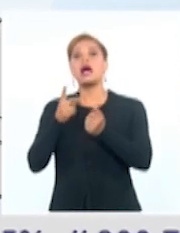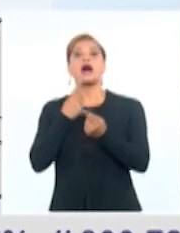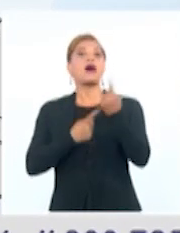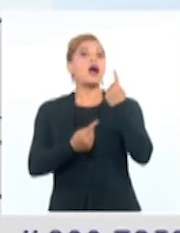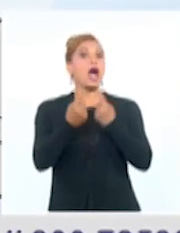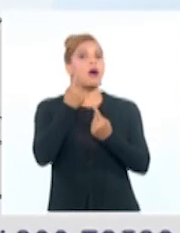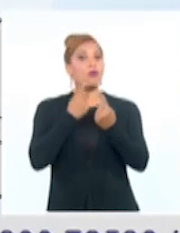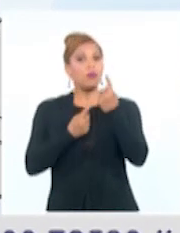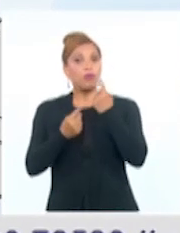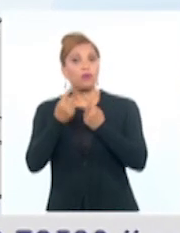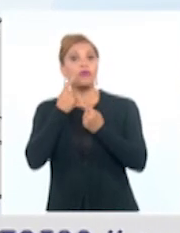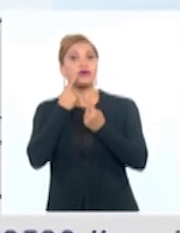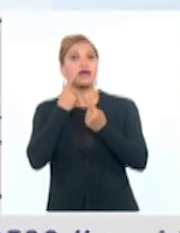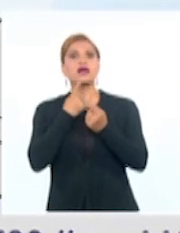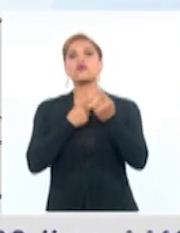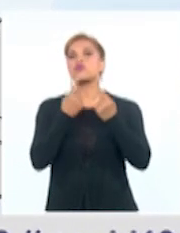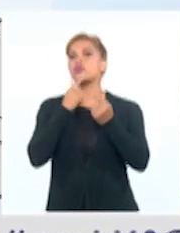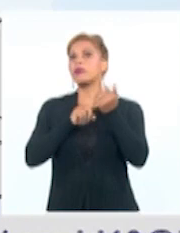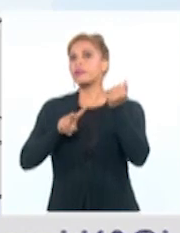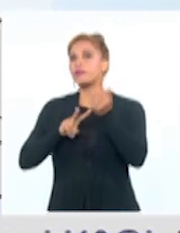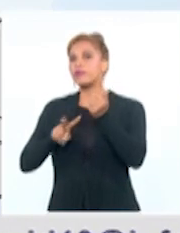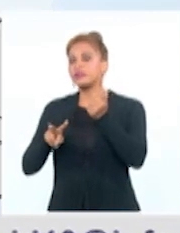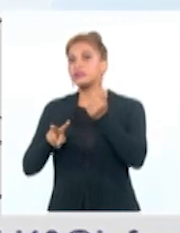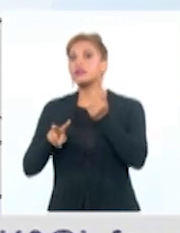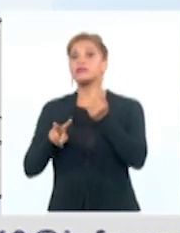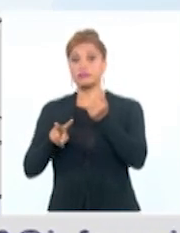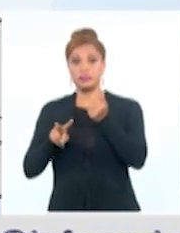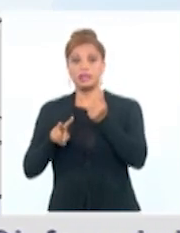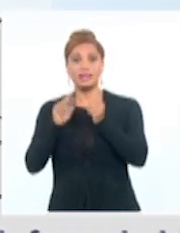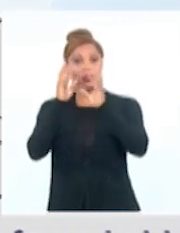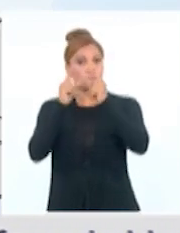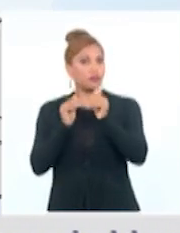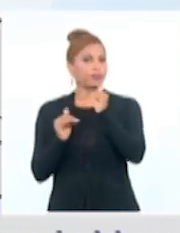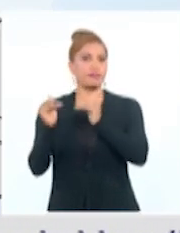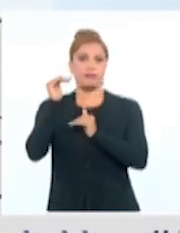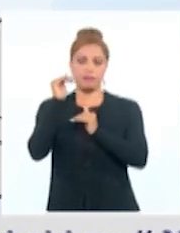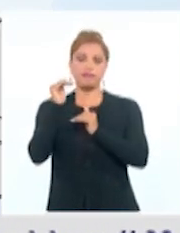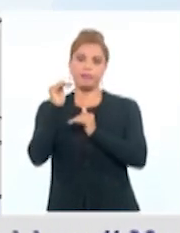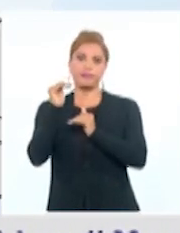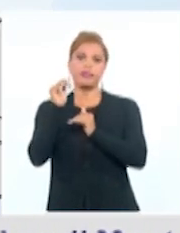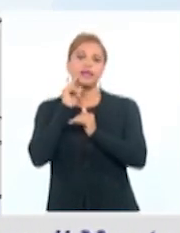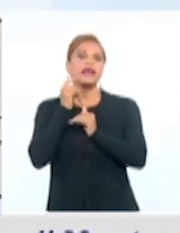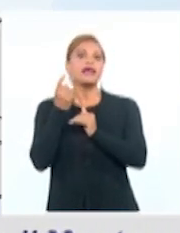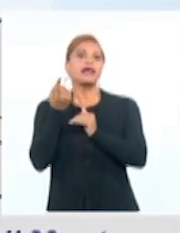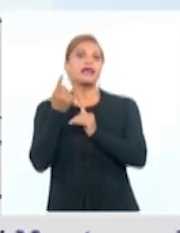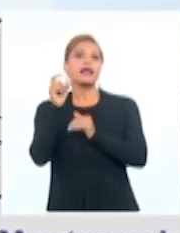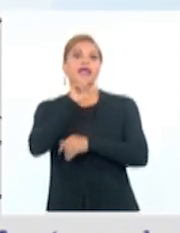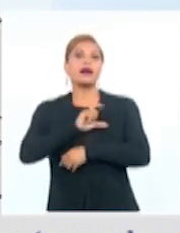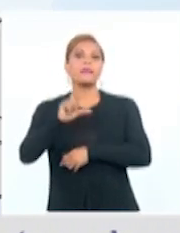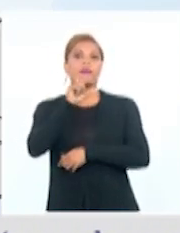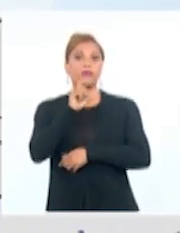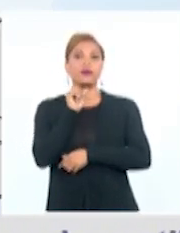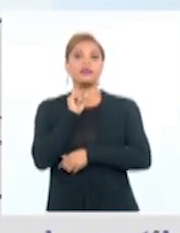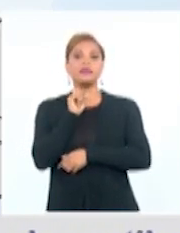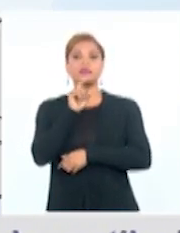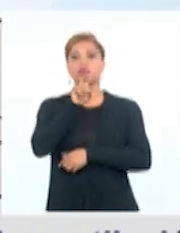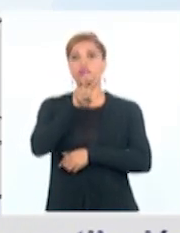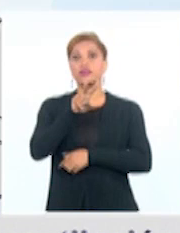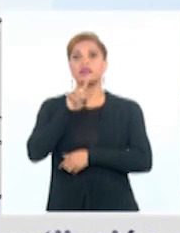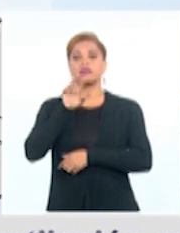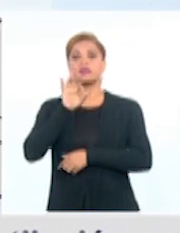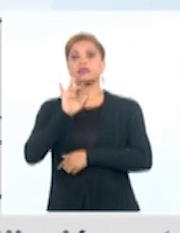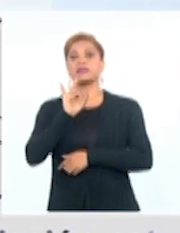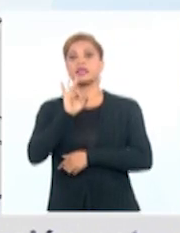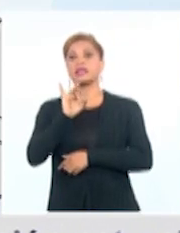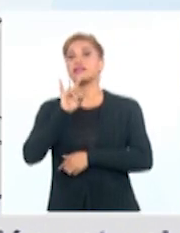que hay más provincias con cifras elevadas. Ahí tenemos a Camagüey con